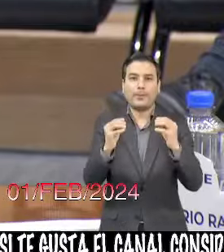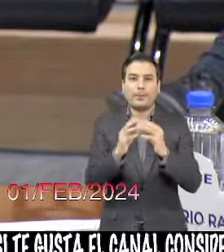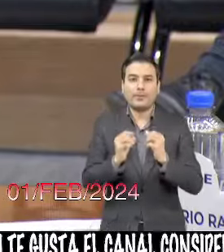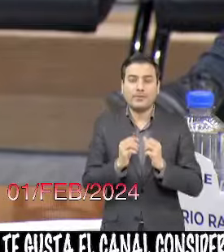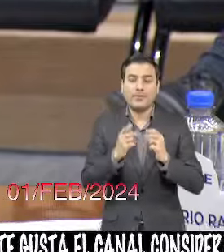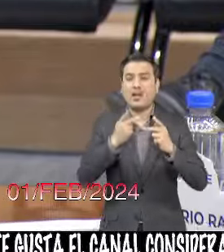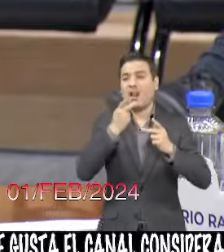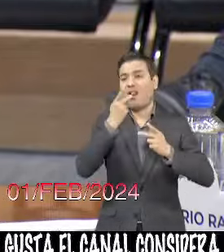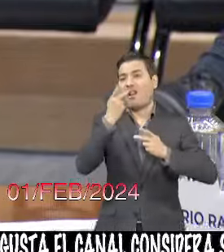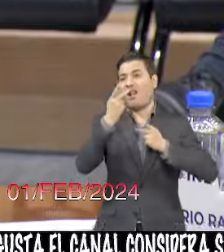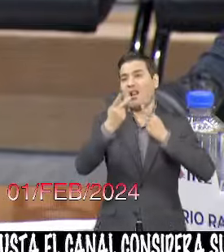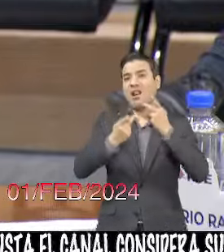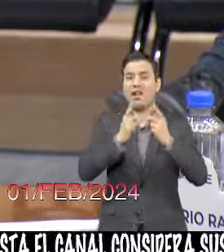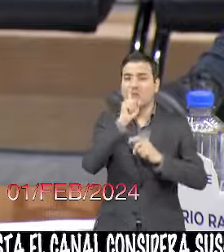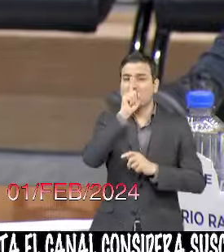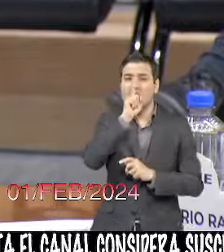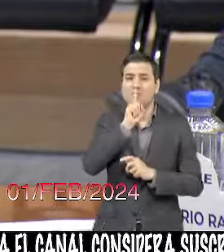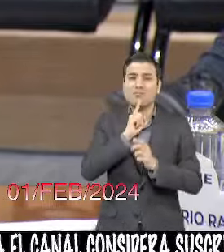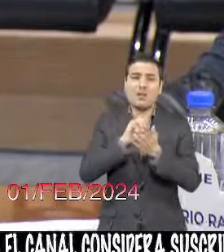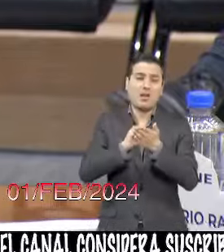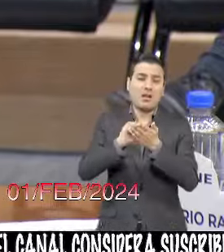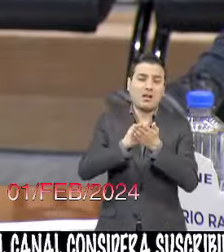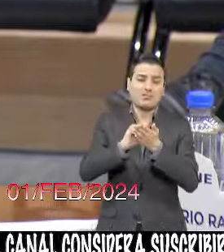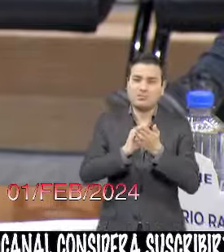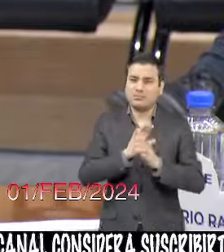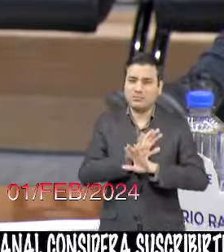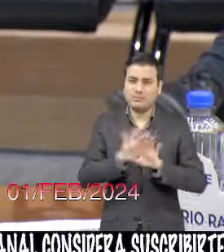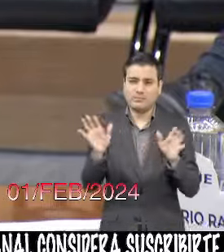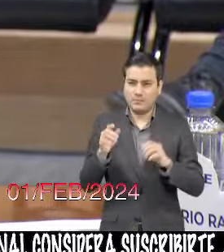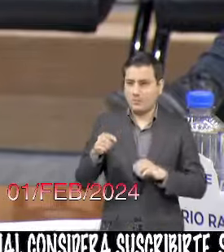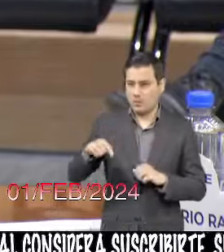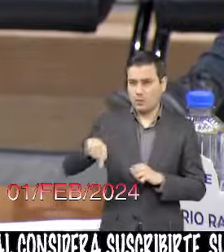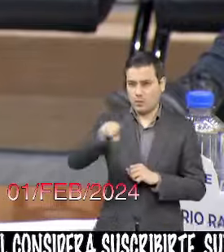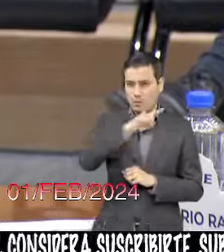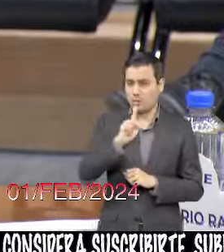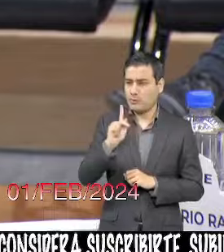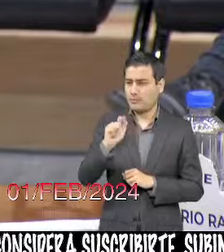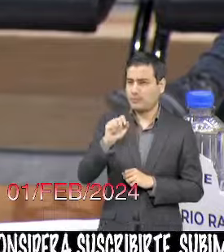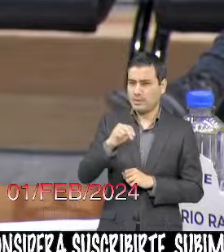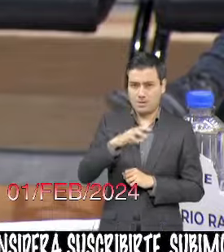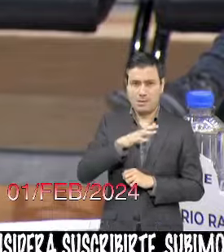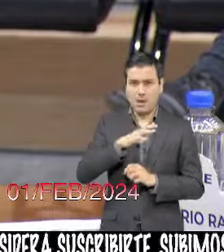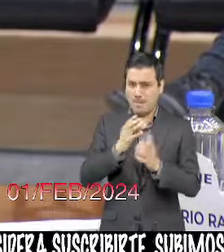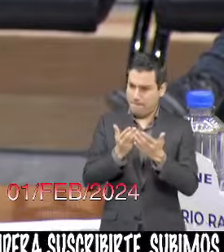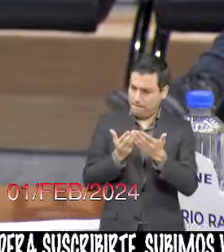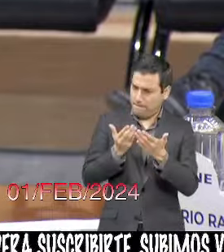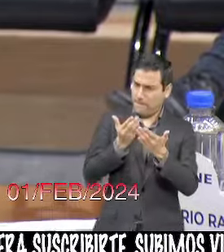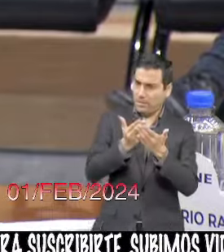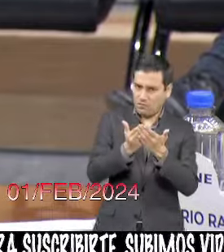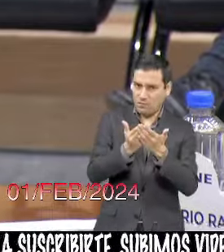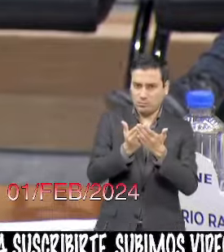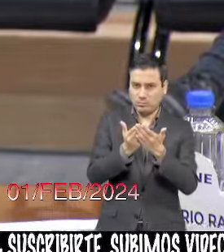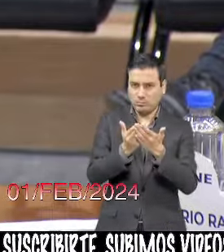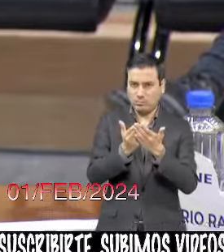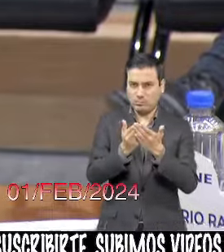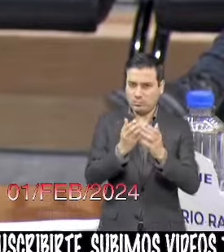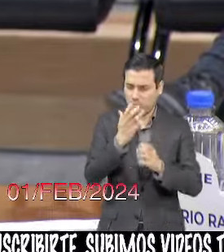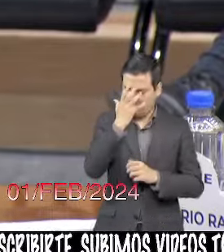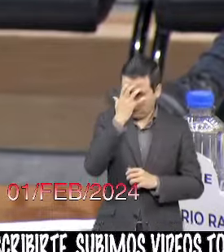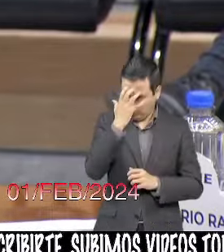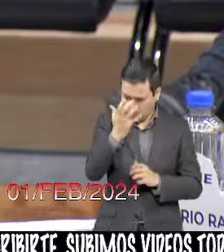demagogia. El día de hoy presentamos una plataforma electoral seria y comprometida ante la